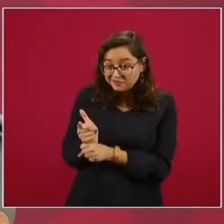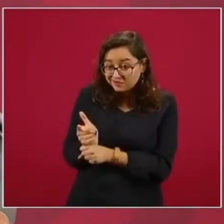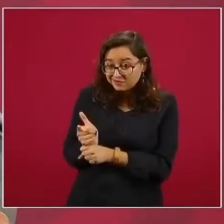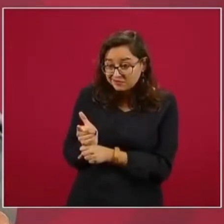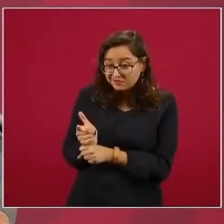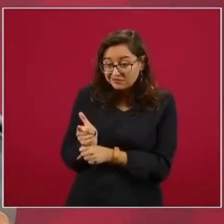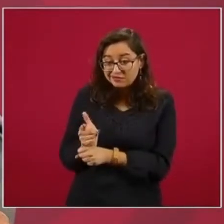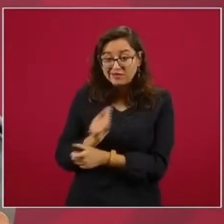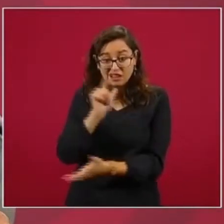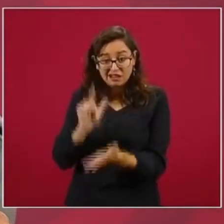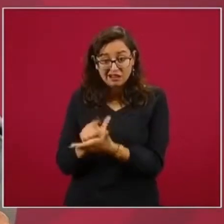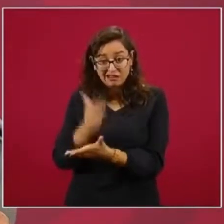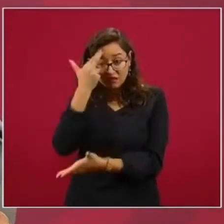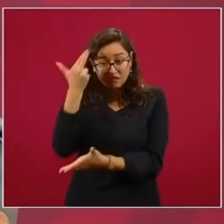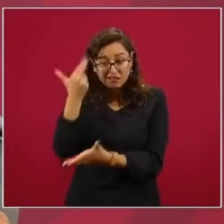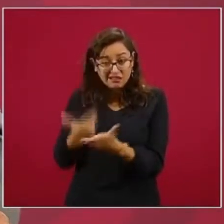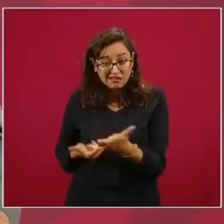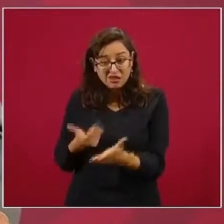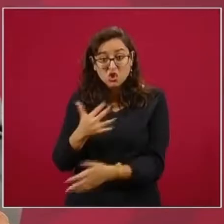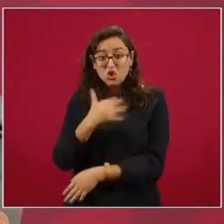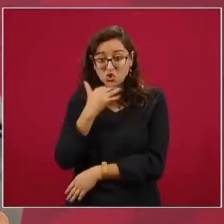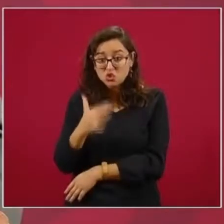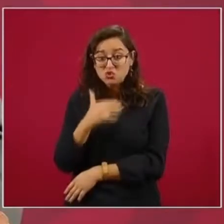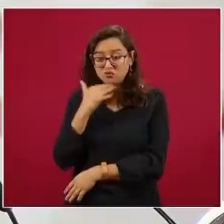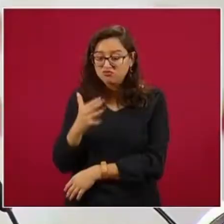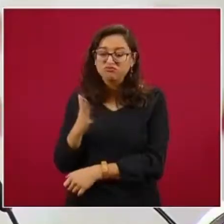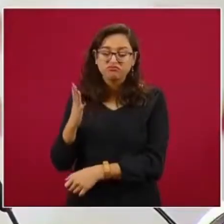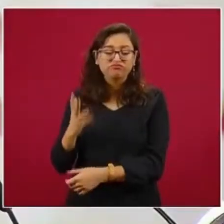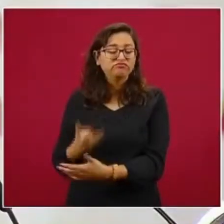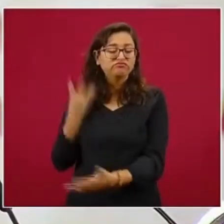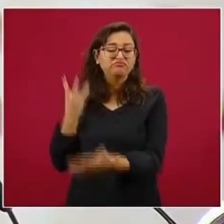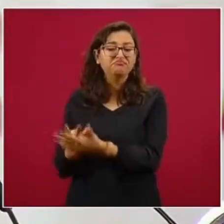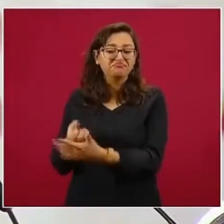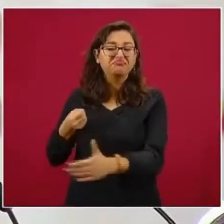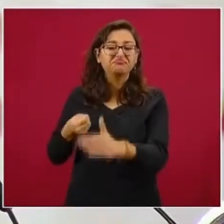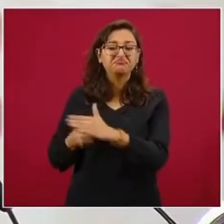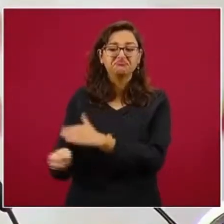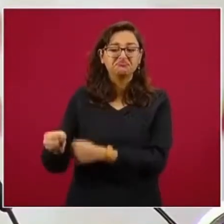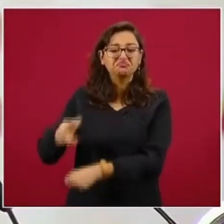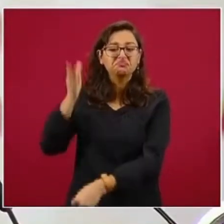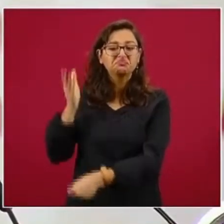comete un delito de corrupción, se va a la cárcel.